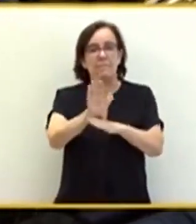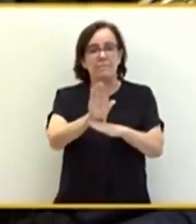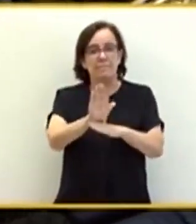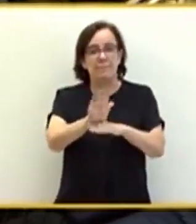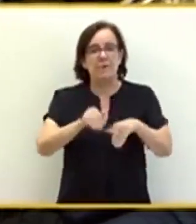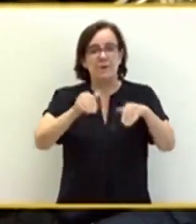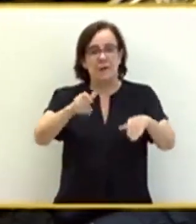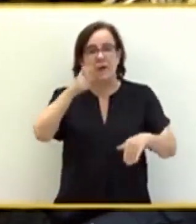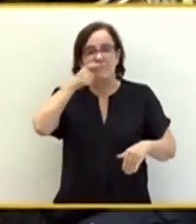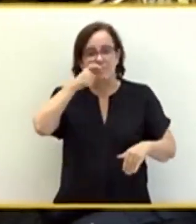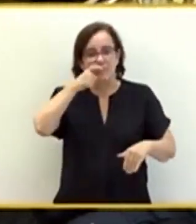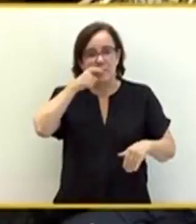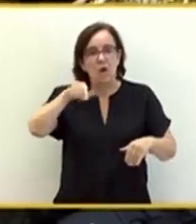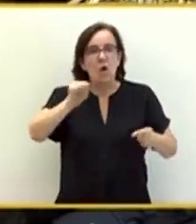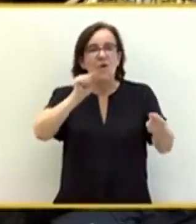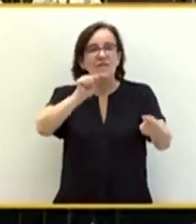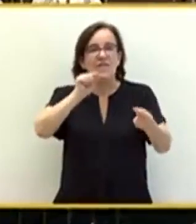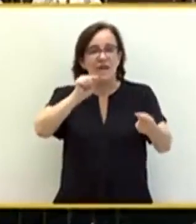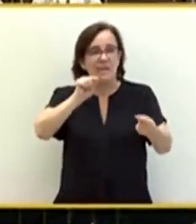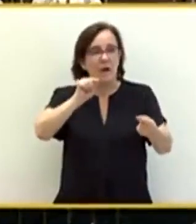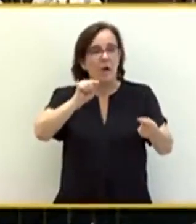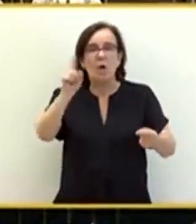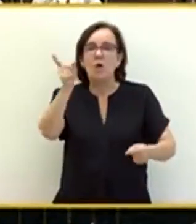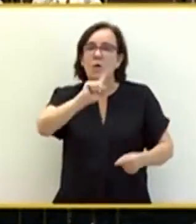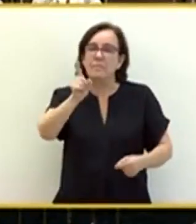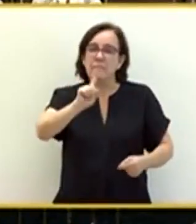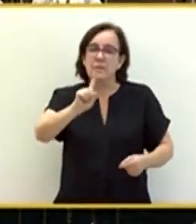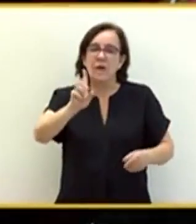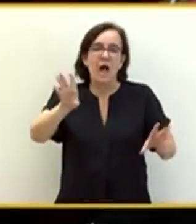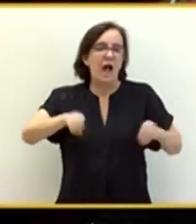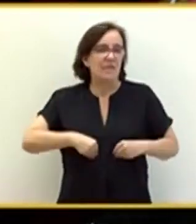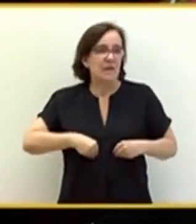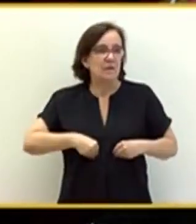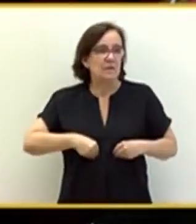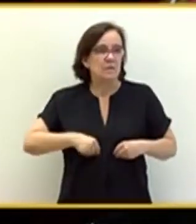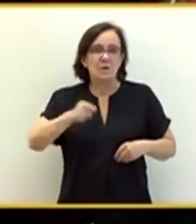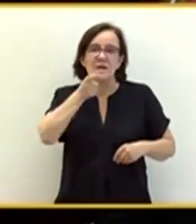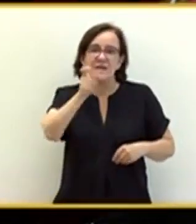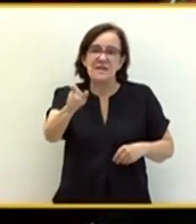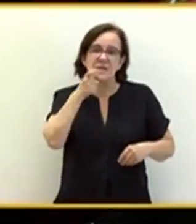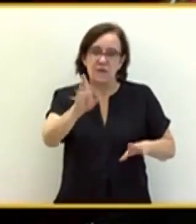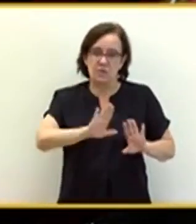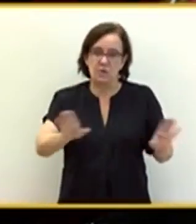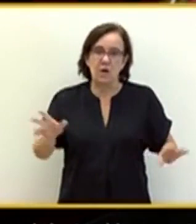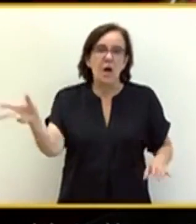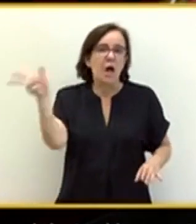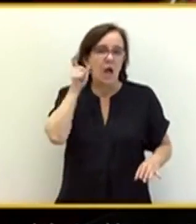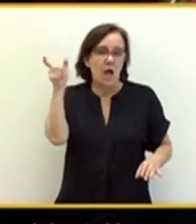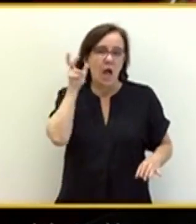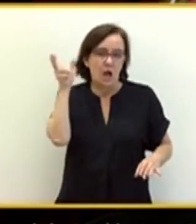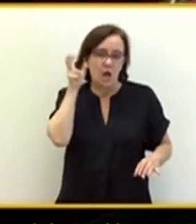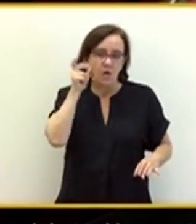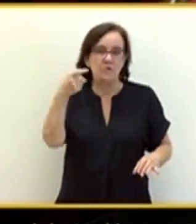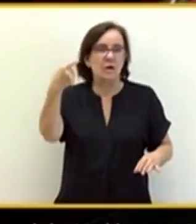candidato Feijóo y que estamos en un debate. No aceptaré ningún insulto y he oído insultos